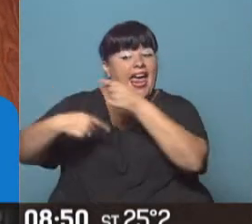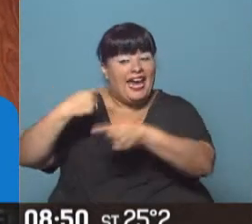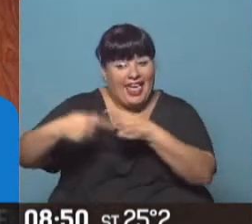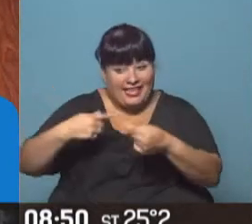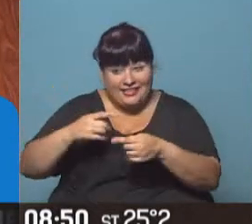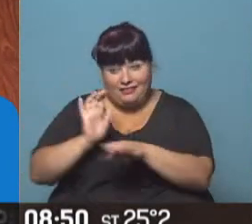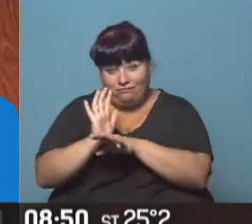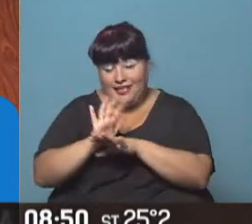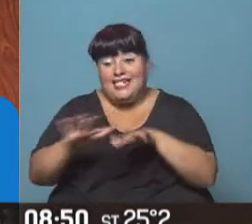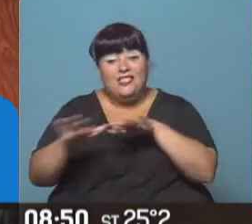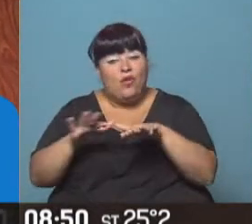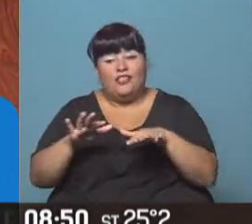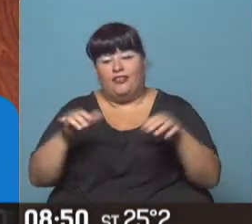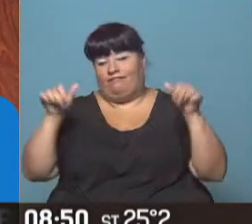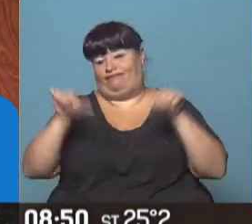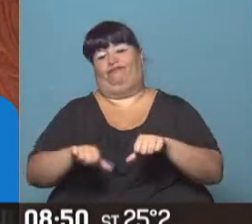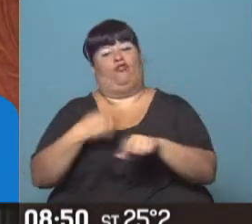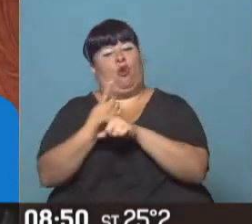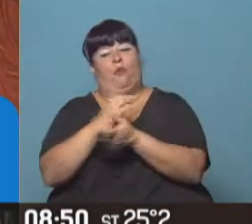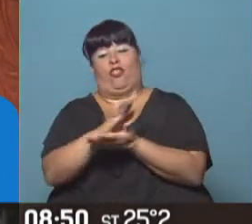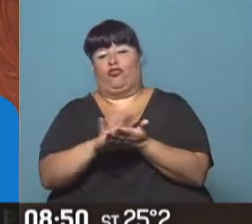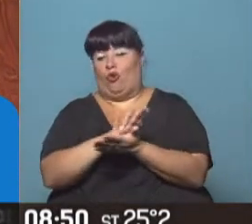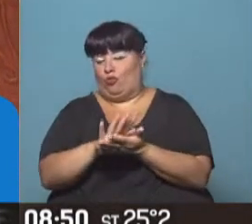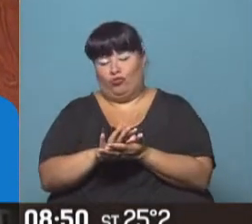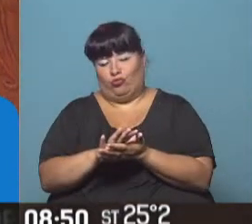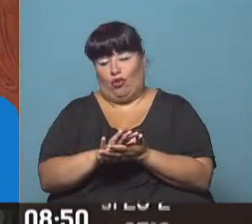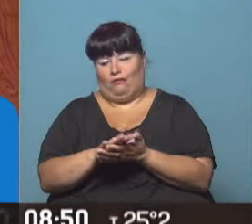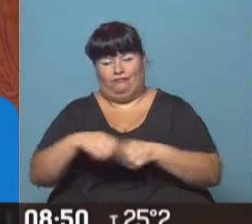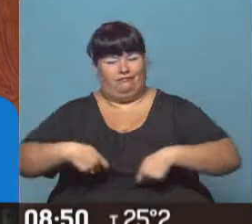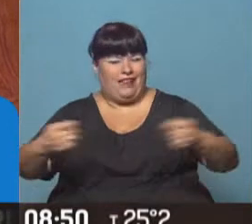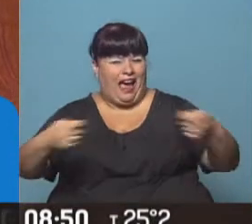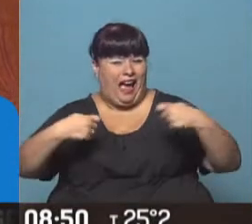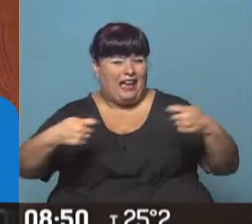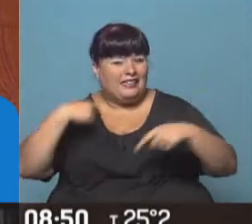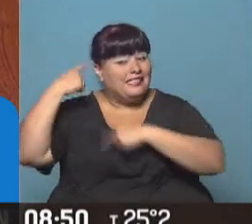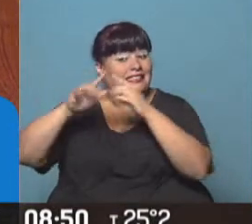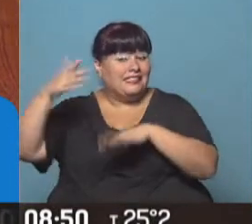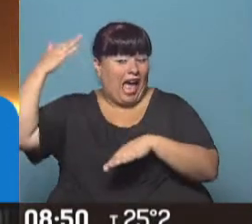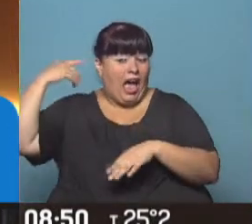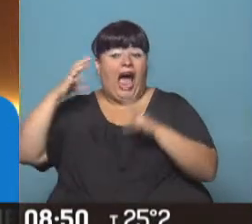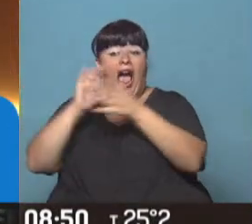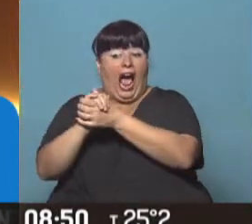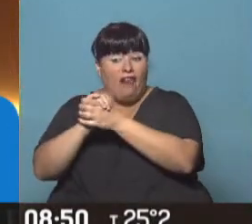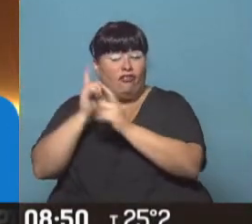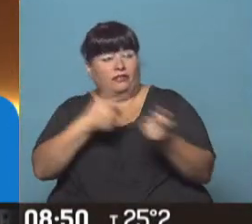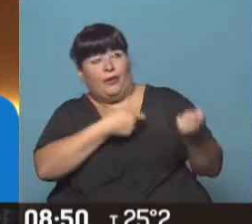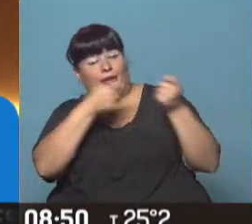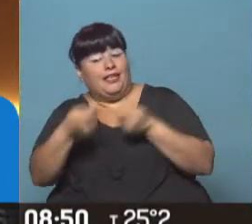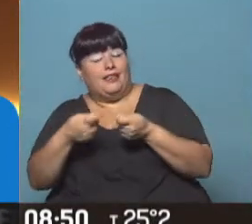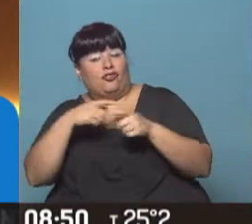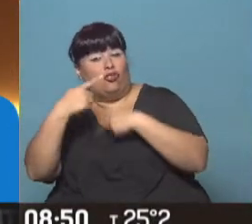el contexto no ayudó a poder solucionar el desmadre fiscal que se heredaba, porque Alfonsín también heredaba una